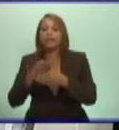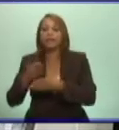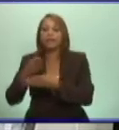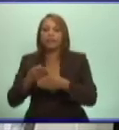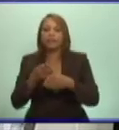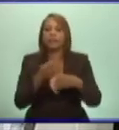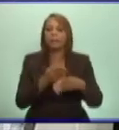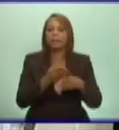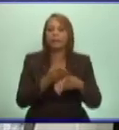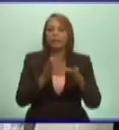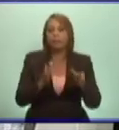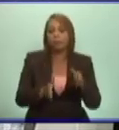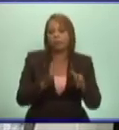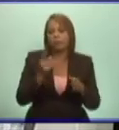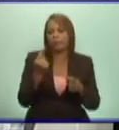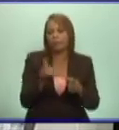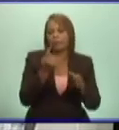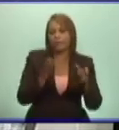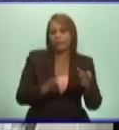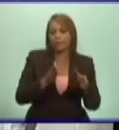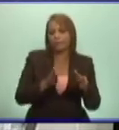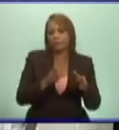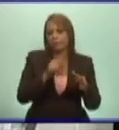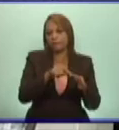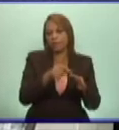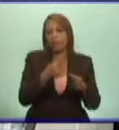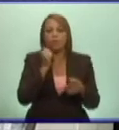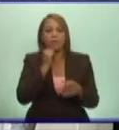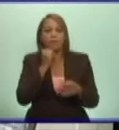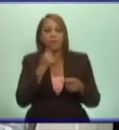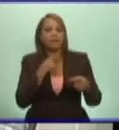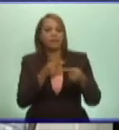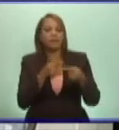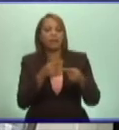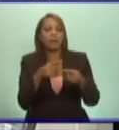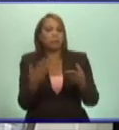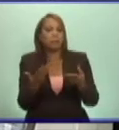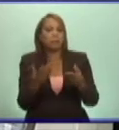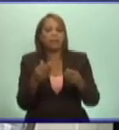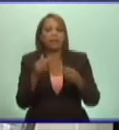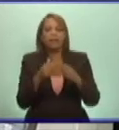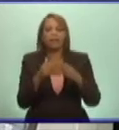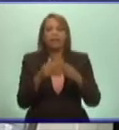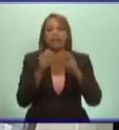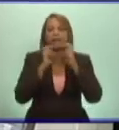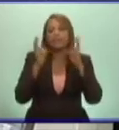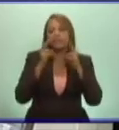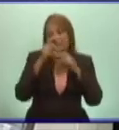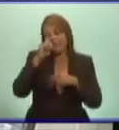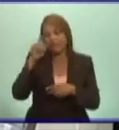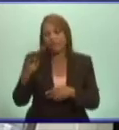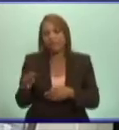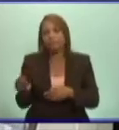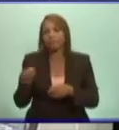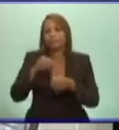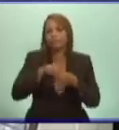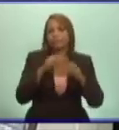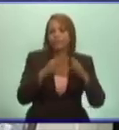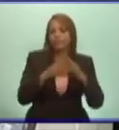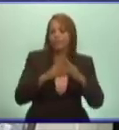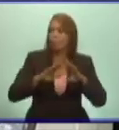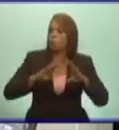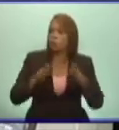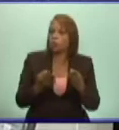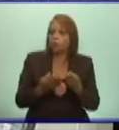partes. Una primera parte que tiene que ver con lo más cercano a la vida del niño, que es su hogar, y del hogar referirse a todo lo que conocen de la